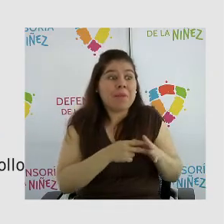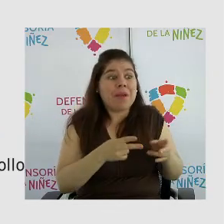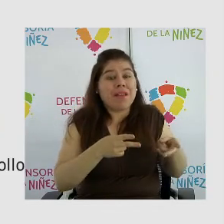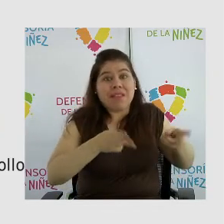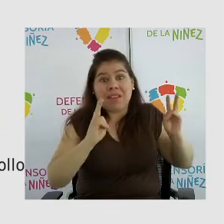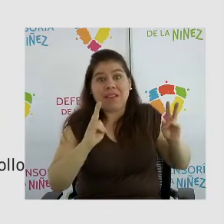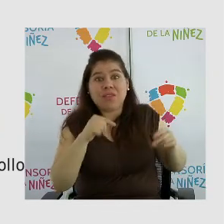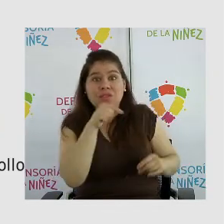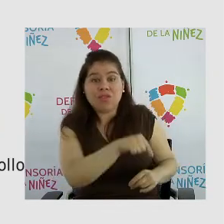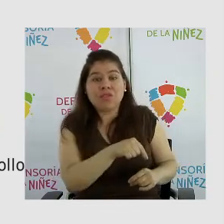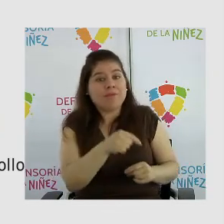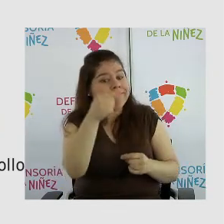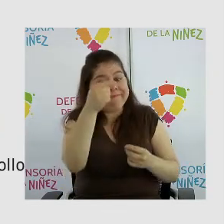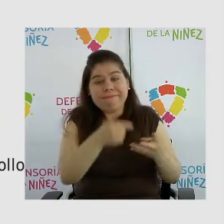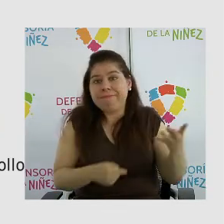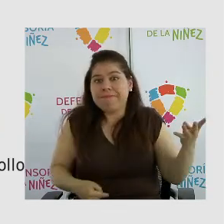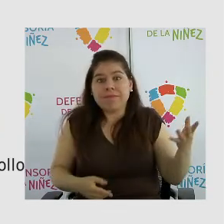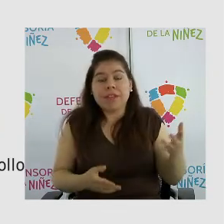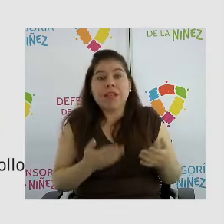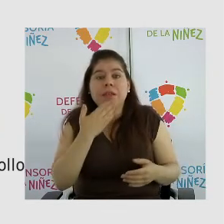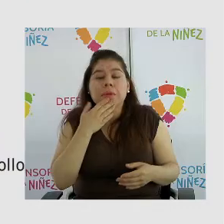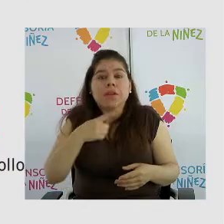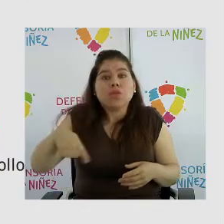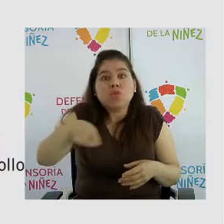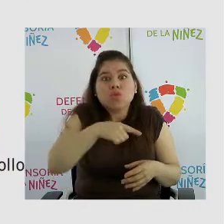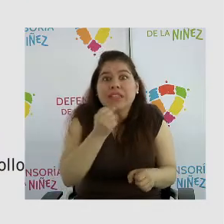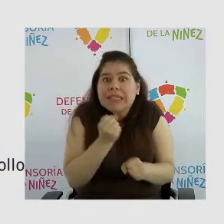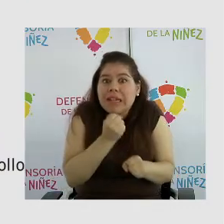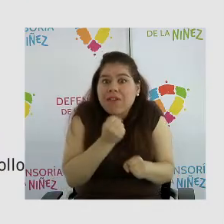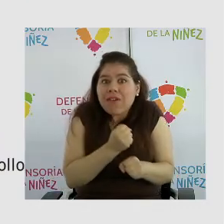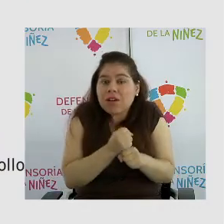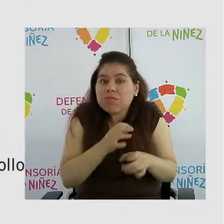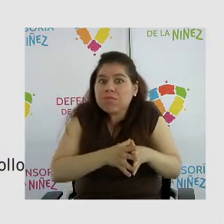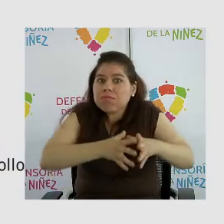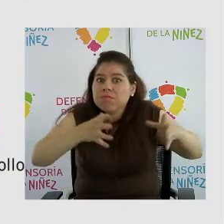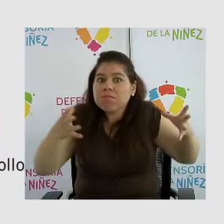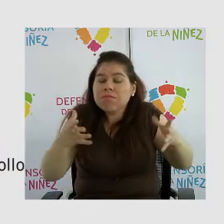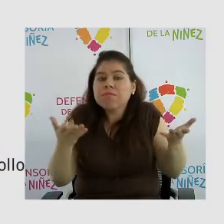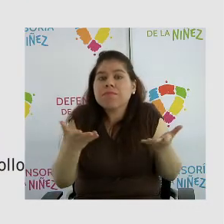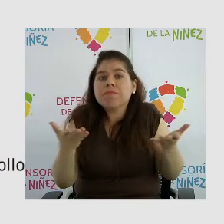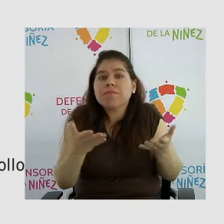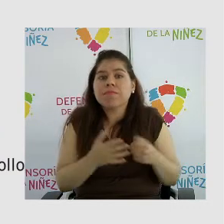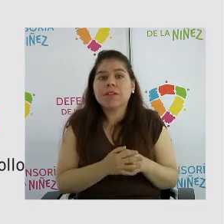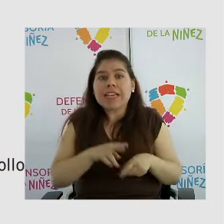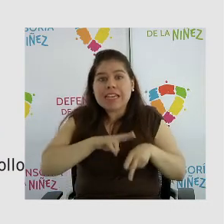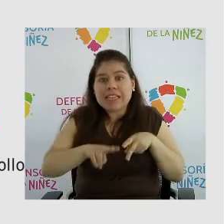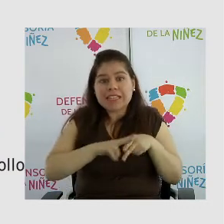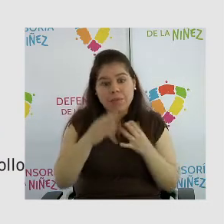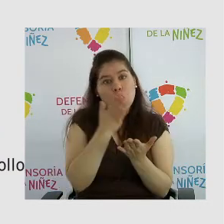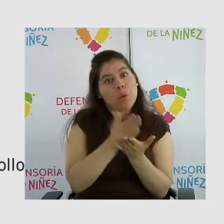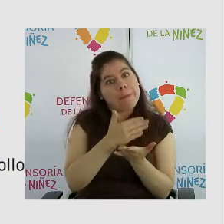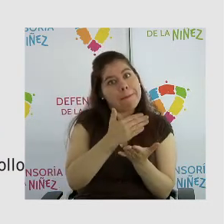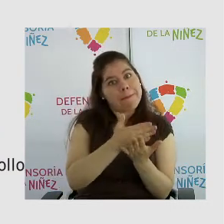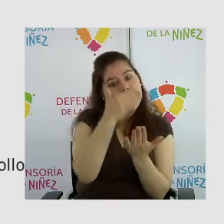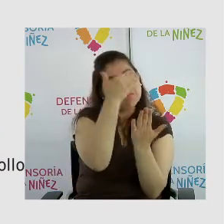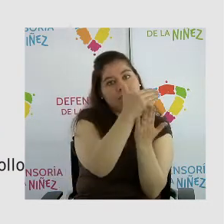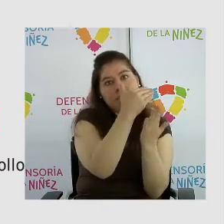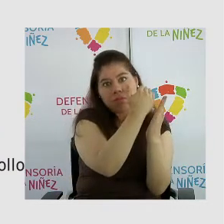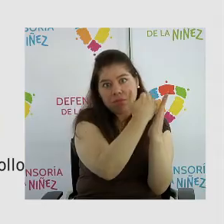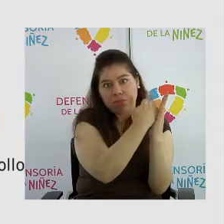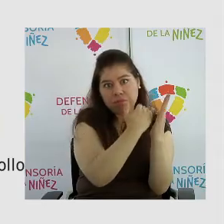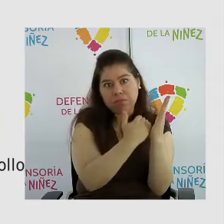también. Por lo tanto, lo que se hizo fue un trabajo muy acucioso relacionado con la elaboración de un plan estratégico institucional